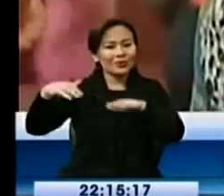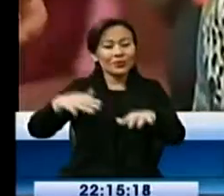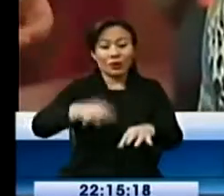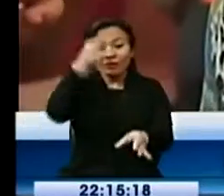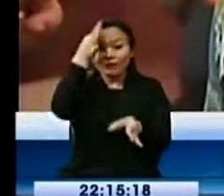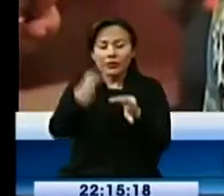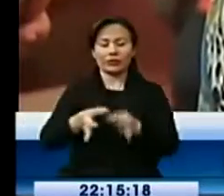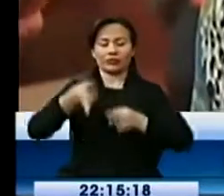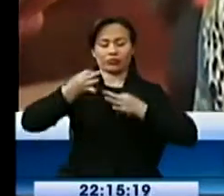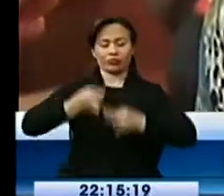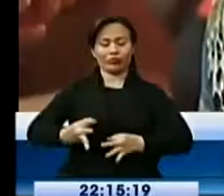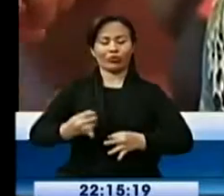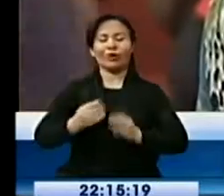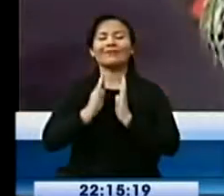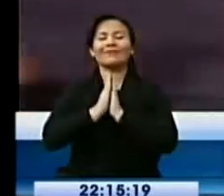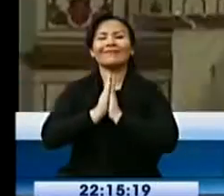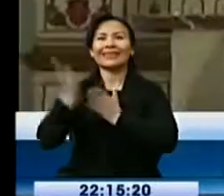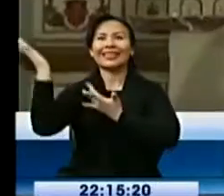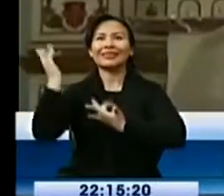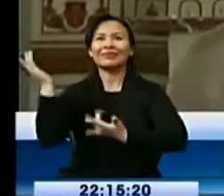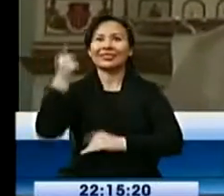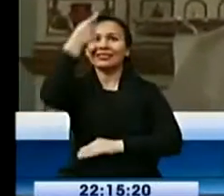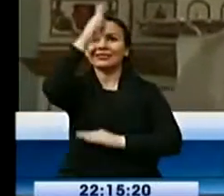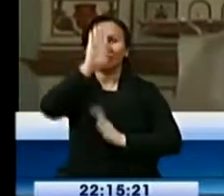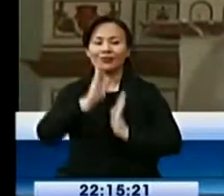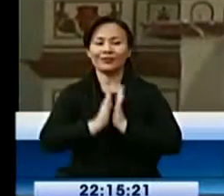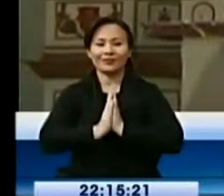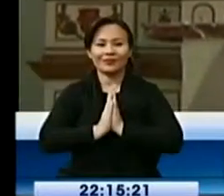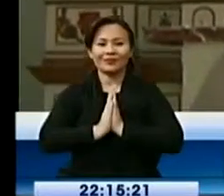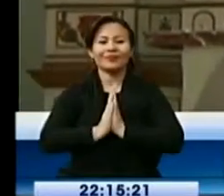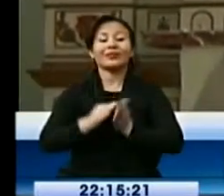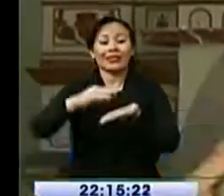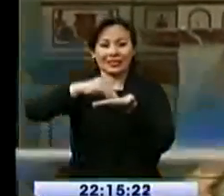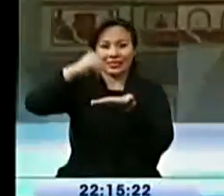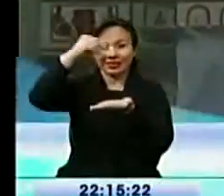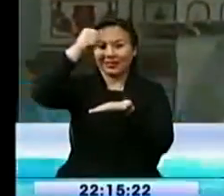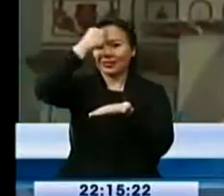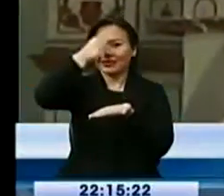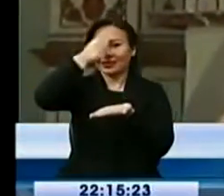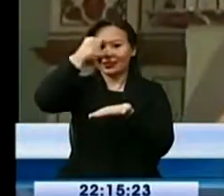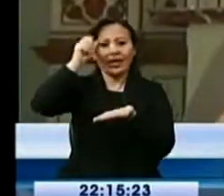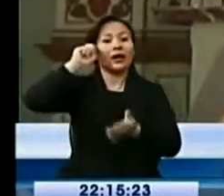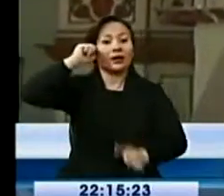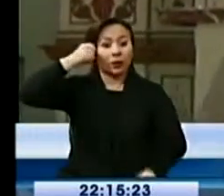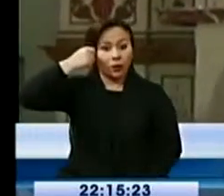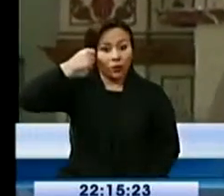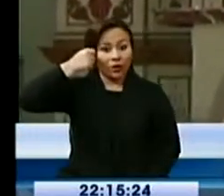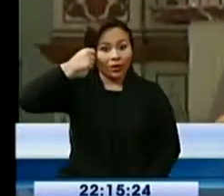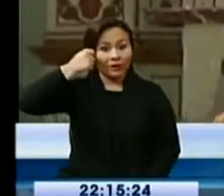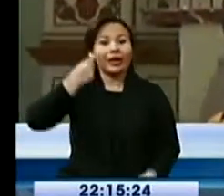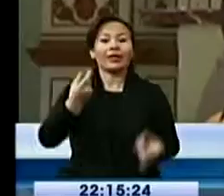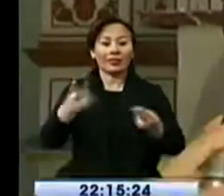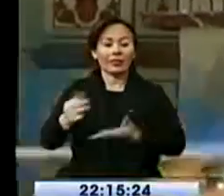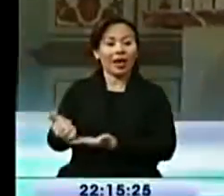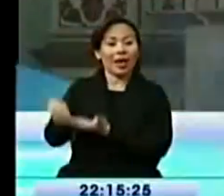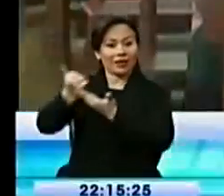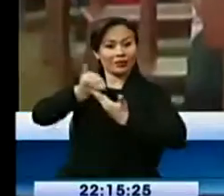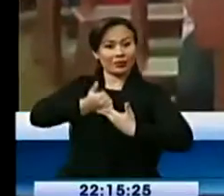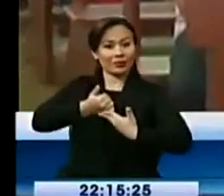fe, reafirmando la esperanza. Y entonces, pues la ceniza nos recuerda eso y nos ayudamos así